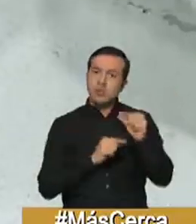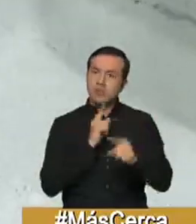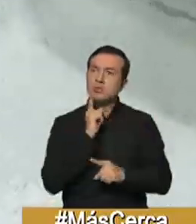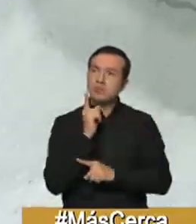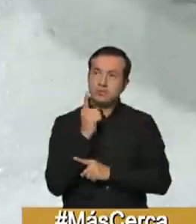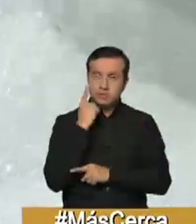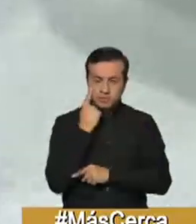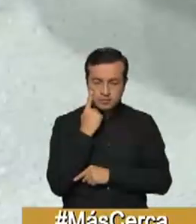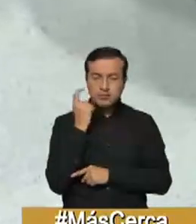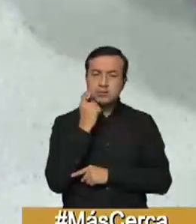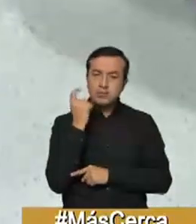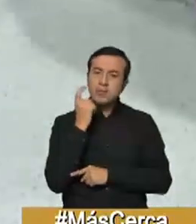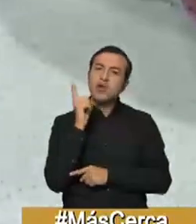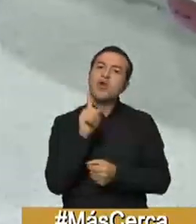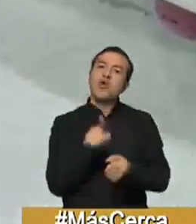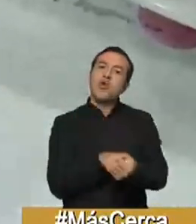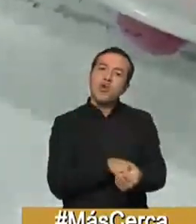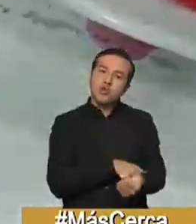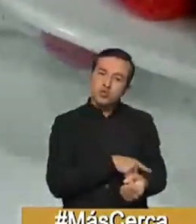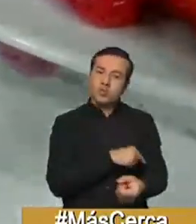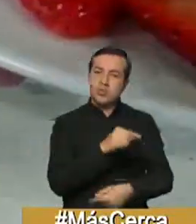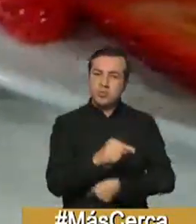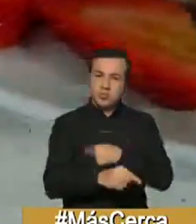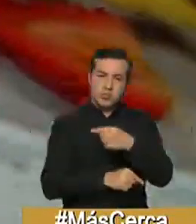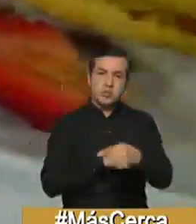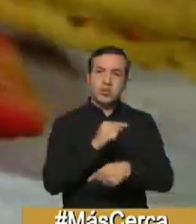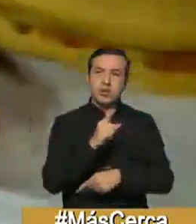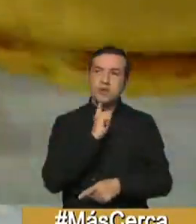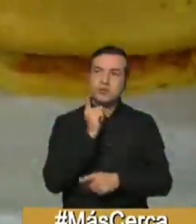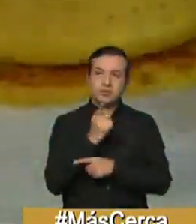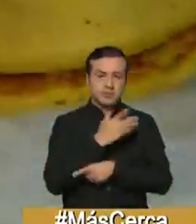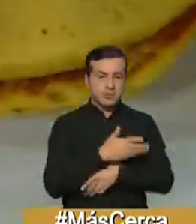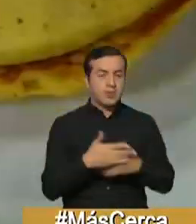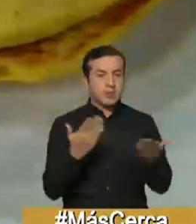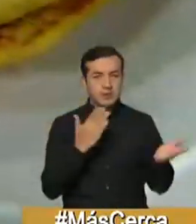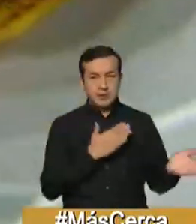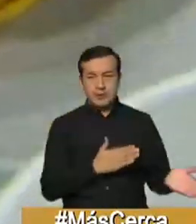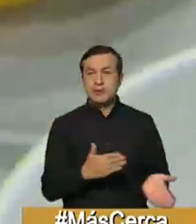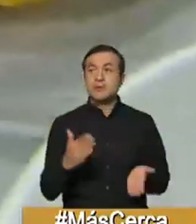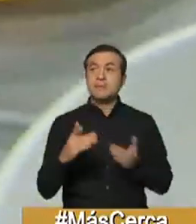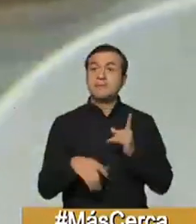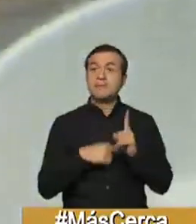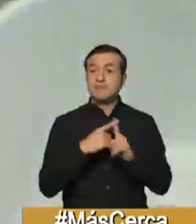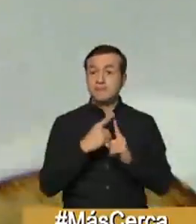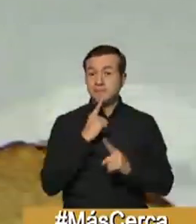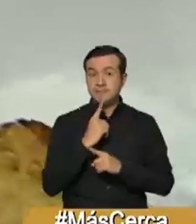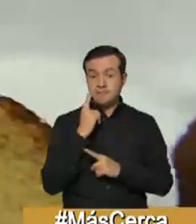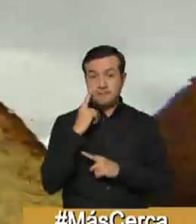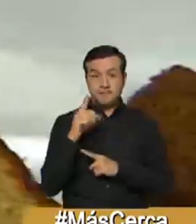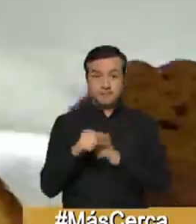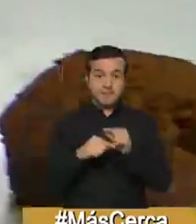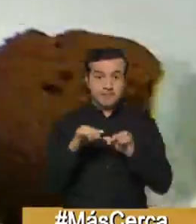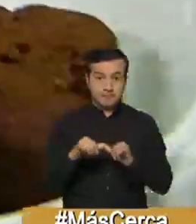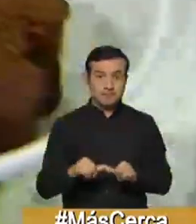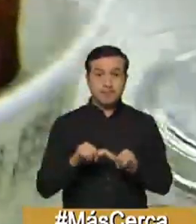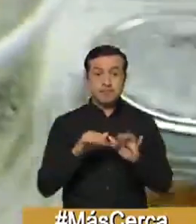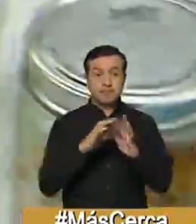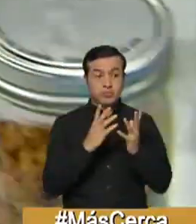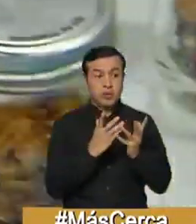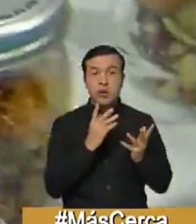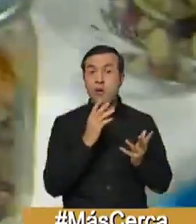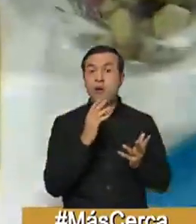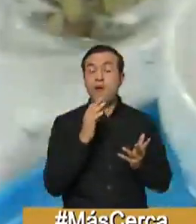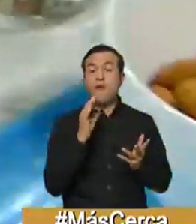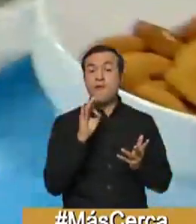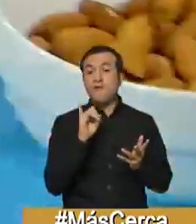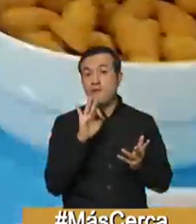poco, okay. Hay que irse acostumbrando. Es un proceso progresivo. Exacto. Okay. Para así poder poco a poco el bolón ya no va a ser frito, sino